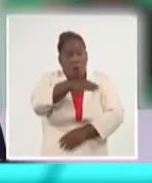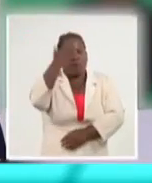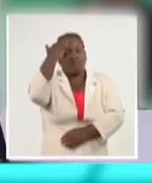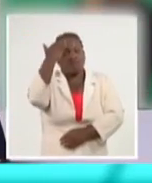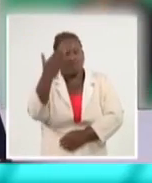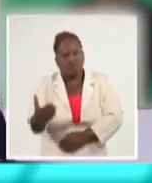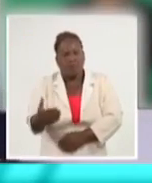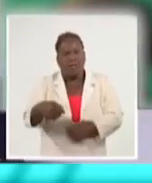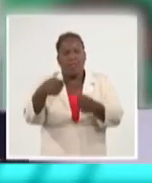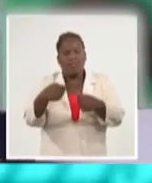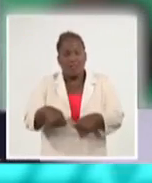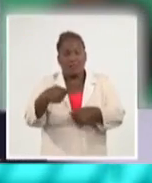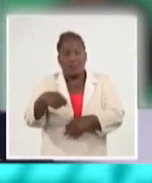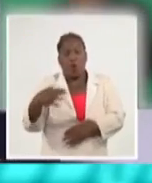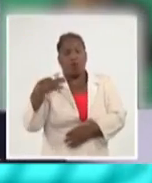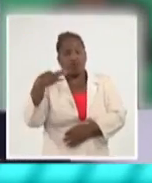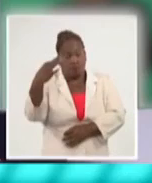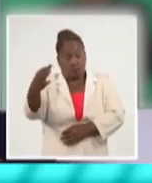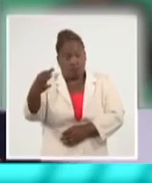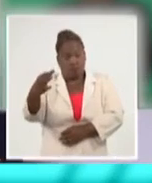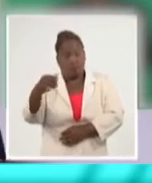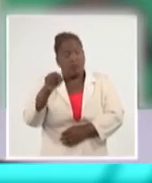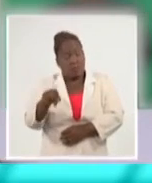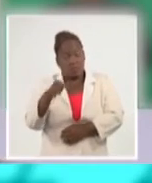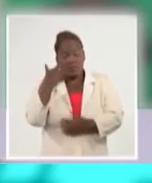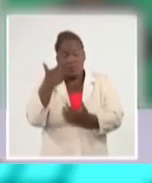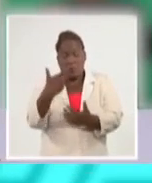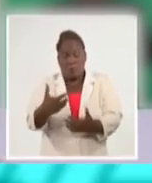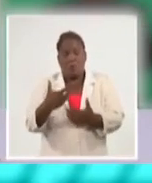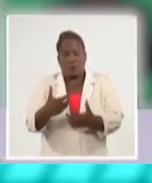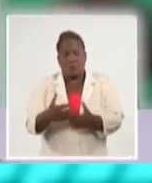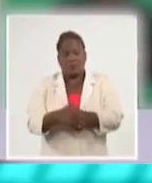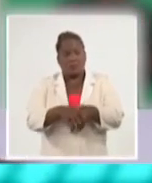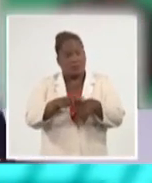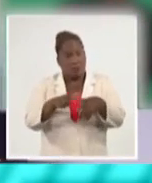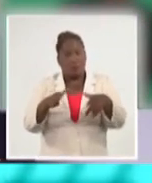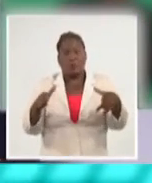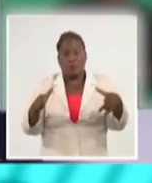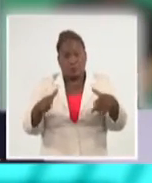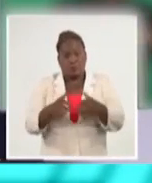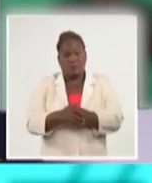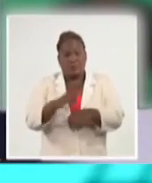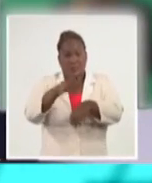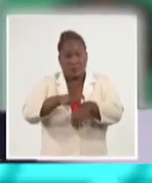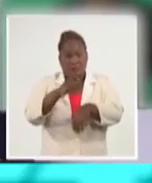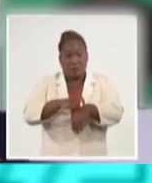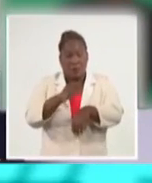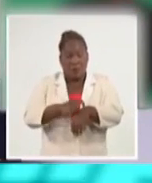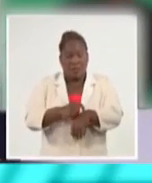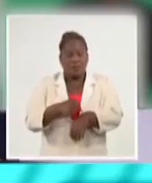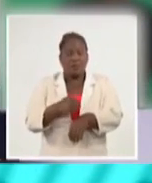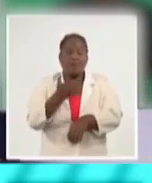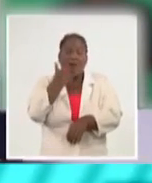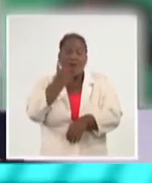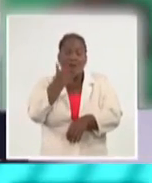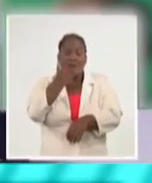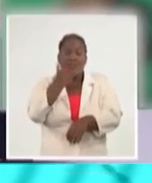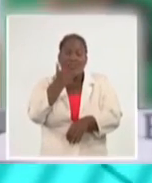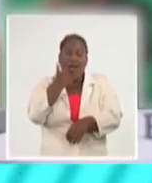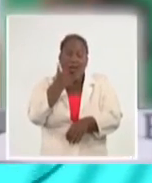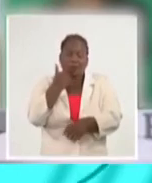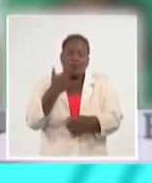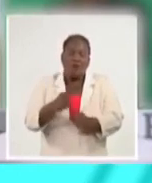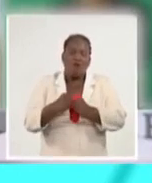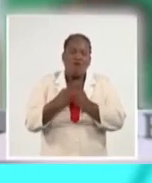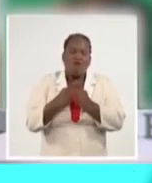La decisión de invitarnos tiene un valor inconmensurablemente mayor en momentos en que sufrimos los embates de una guerra